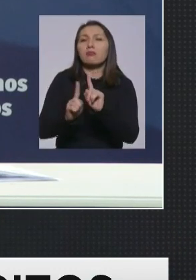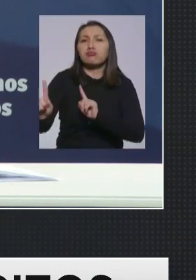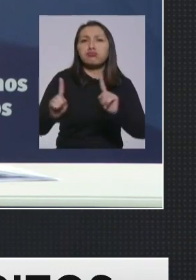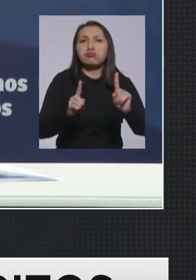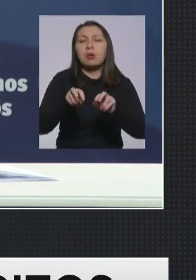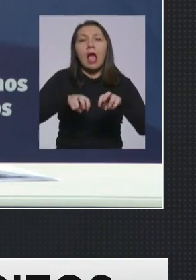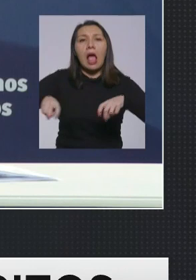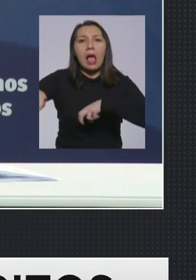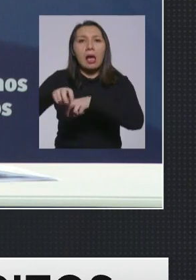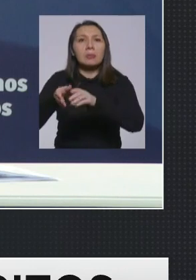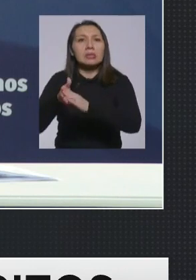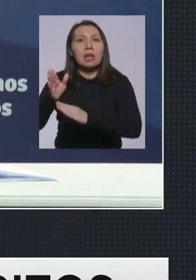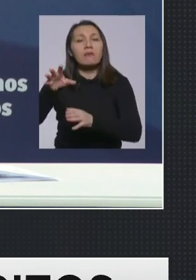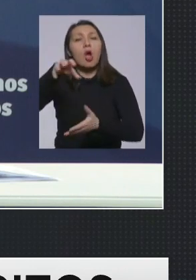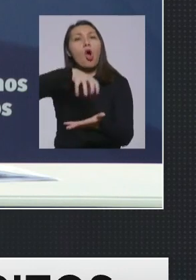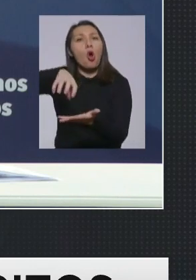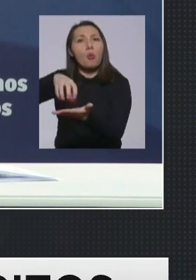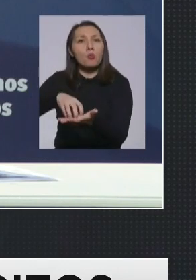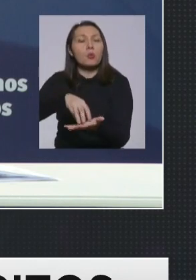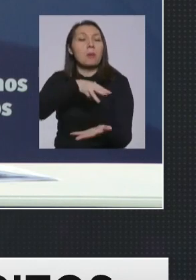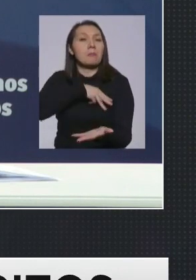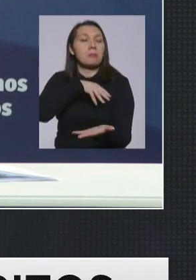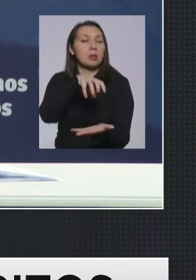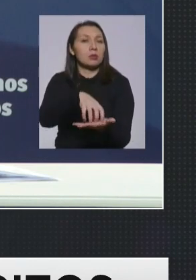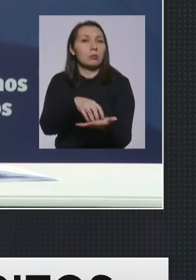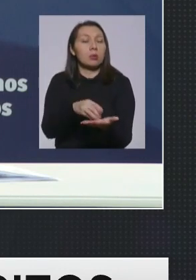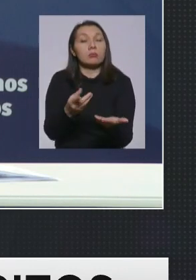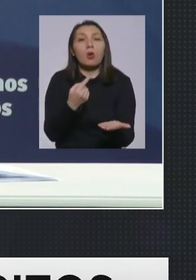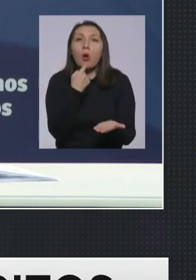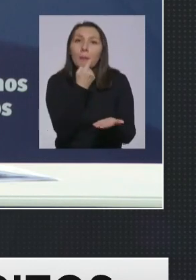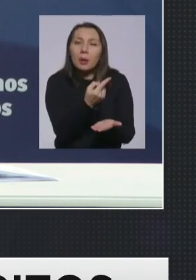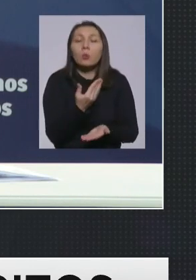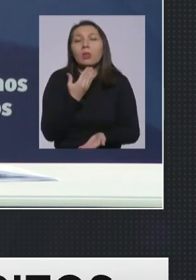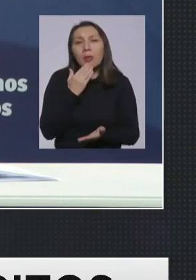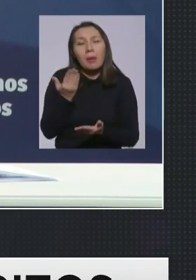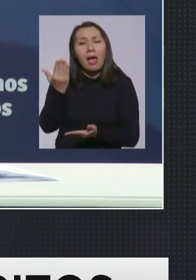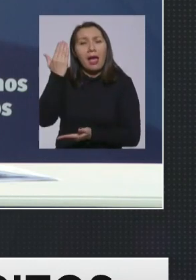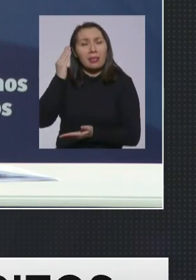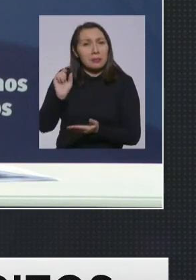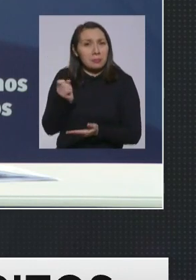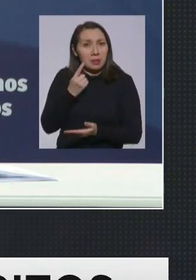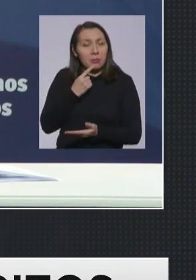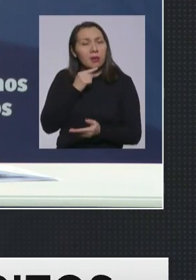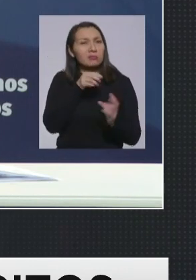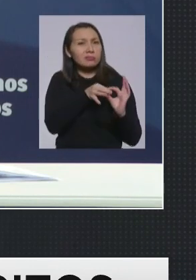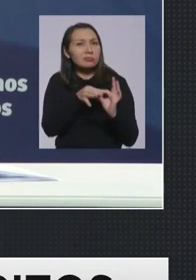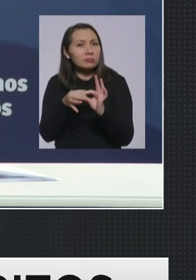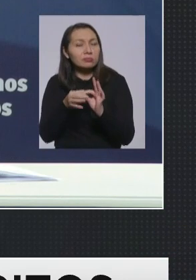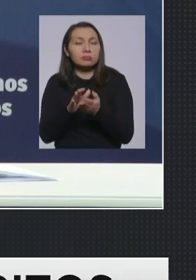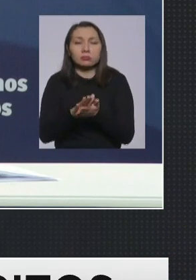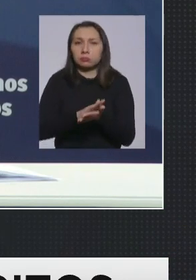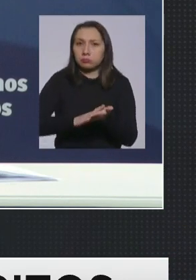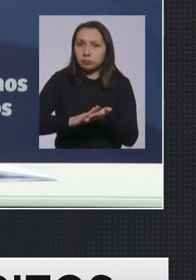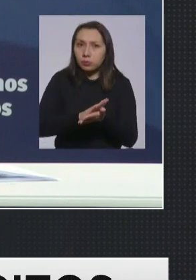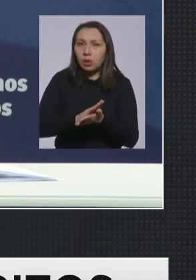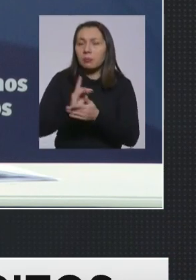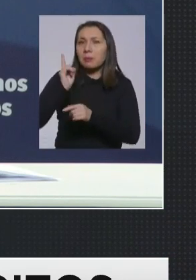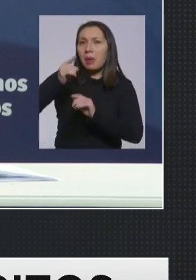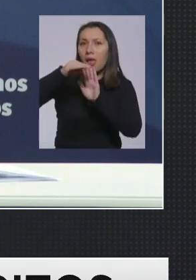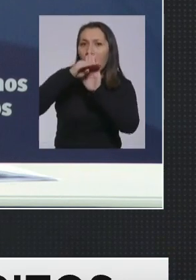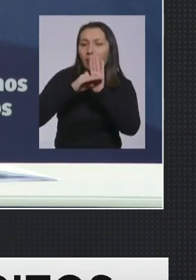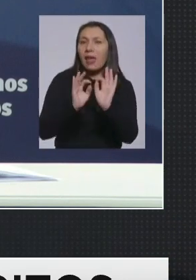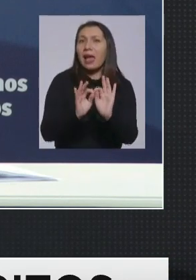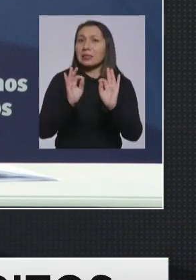respecto a las comunas de la región metropolitana lo que le preguntaba también al principio esto implicaría por ejemplo medidas